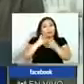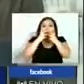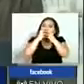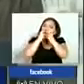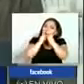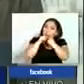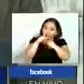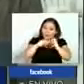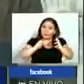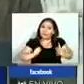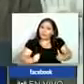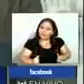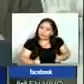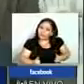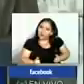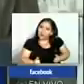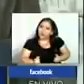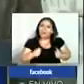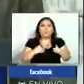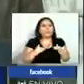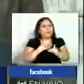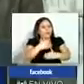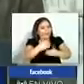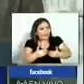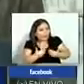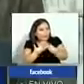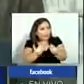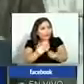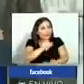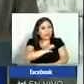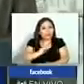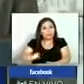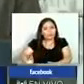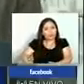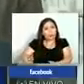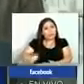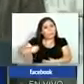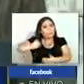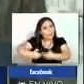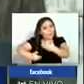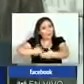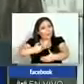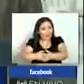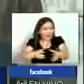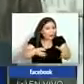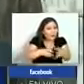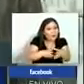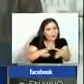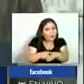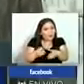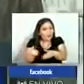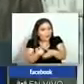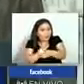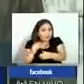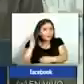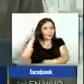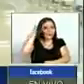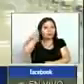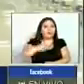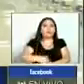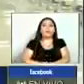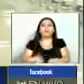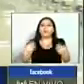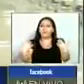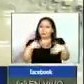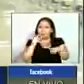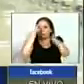y va a ser un legado para nuestro país, El Salvador, y va a ser un legado para las próximas generaciones. Que además hemos decidido que lo